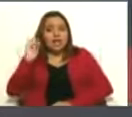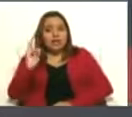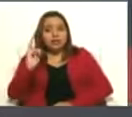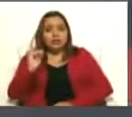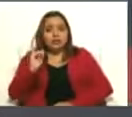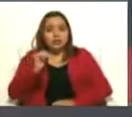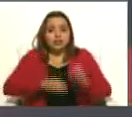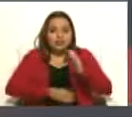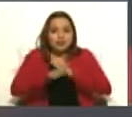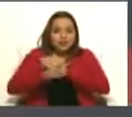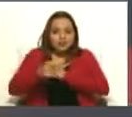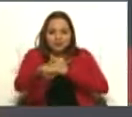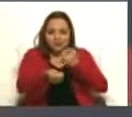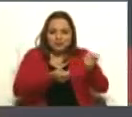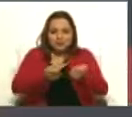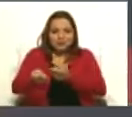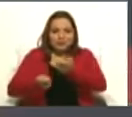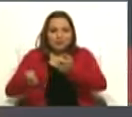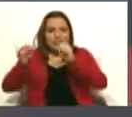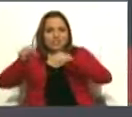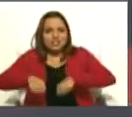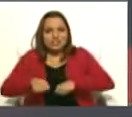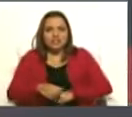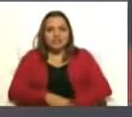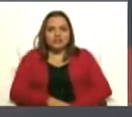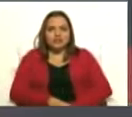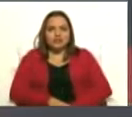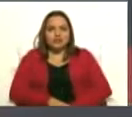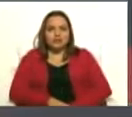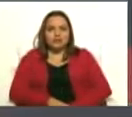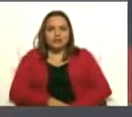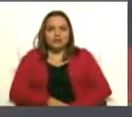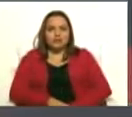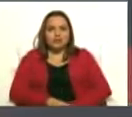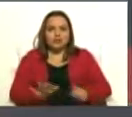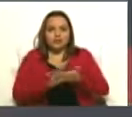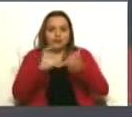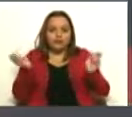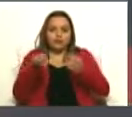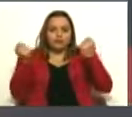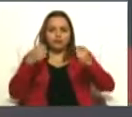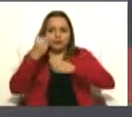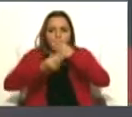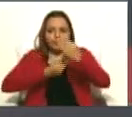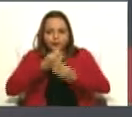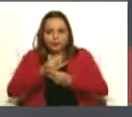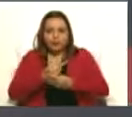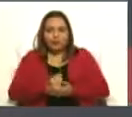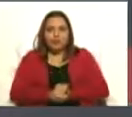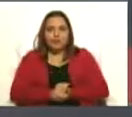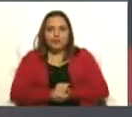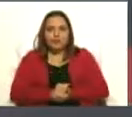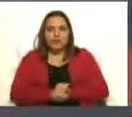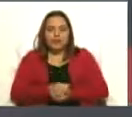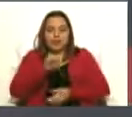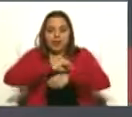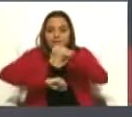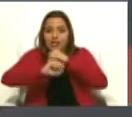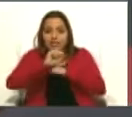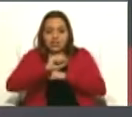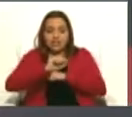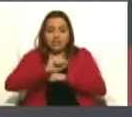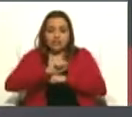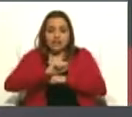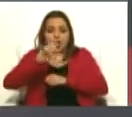volantes por el sí. Y esto como parte de la campaña que se está realizando para la defensa del